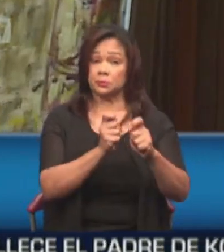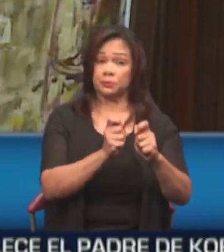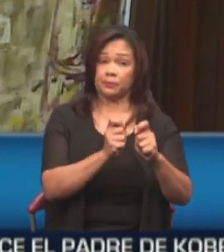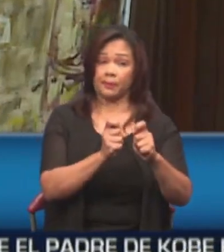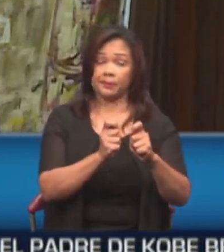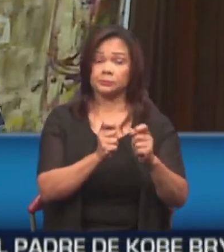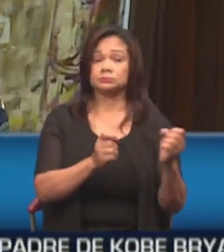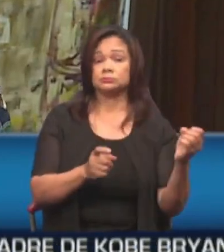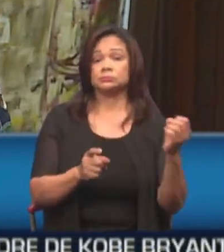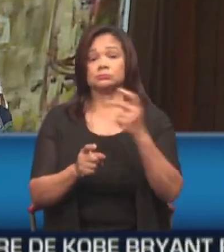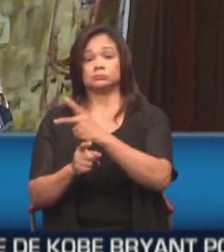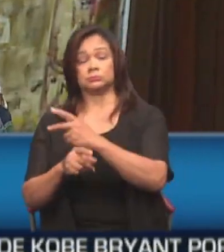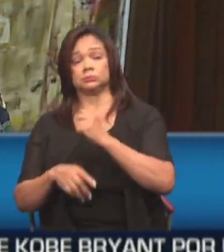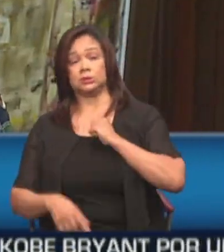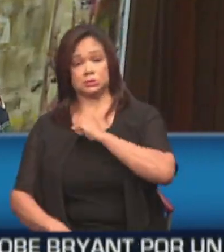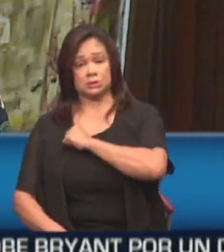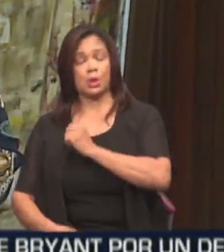retornaría al senado de la república